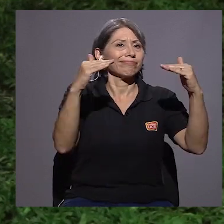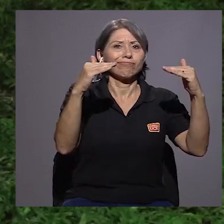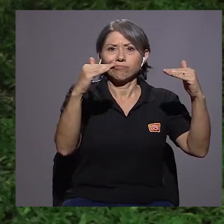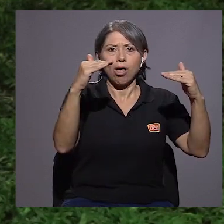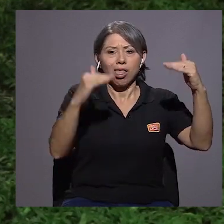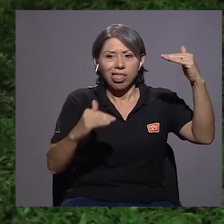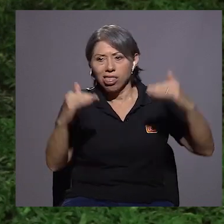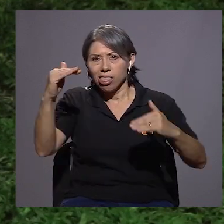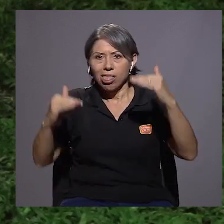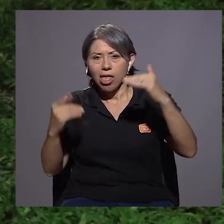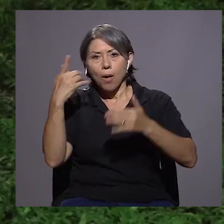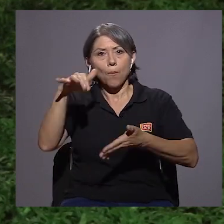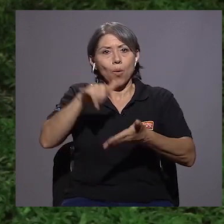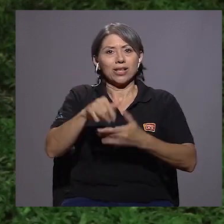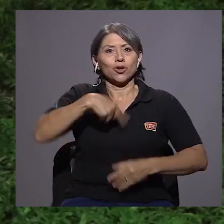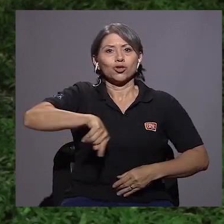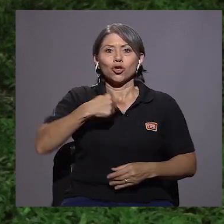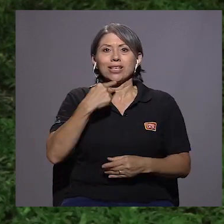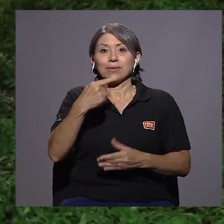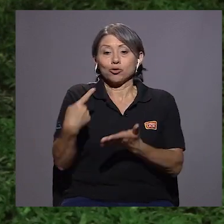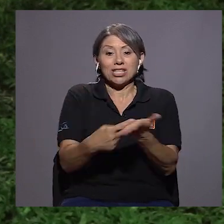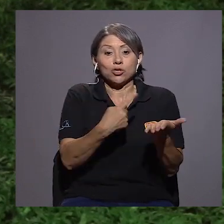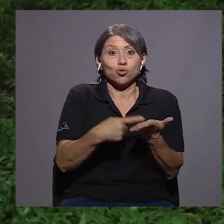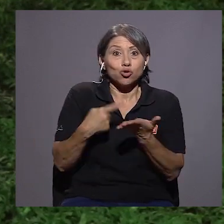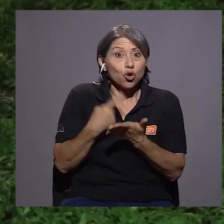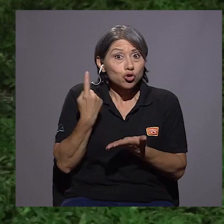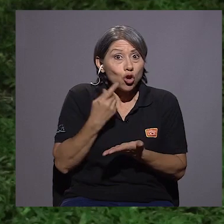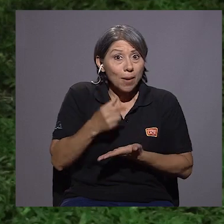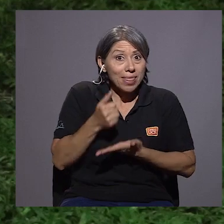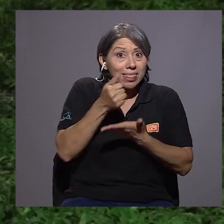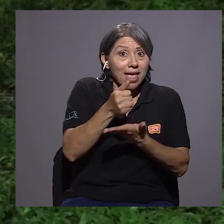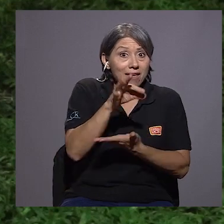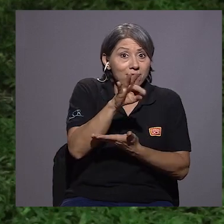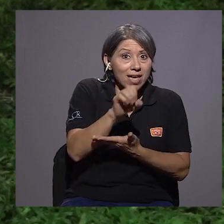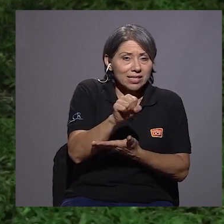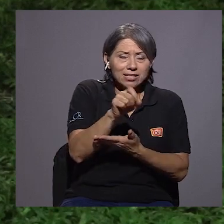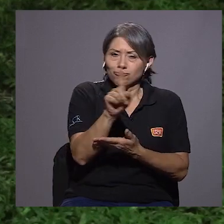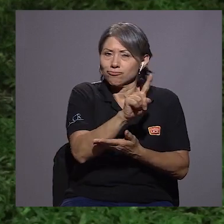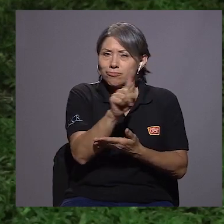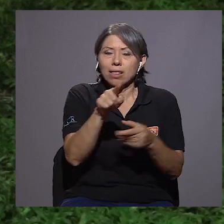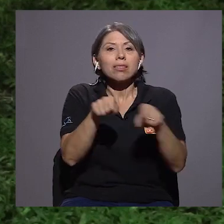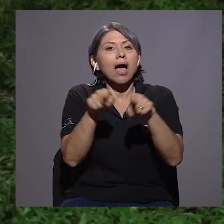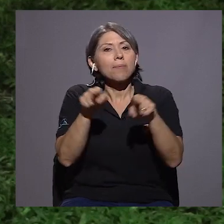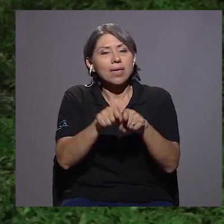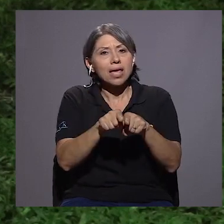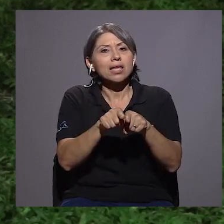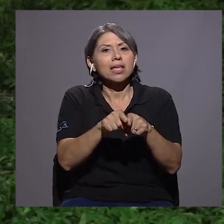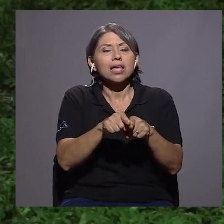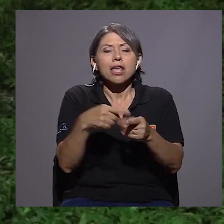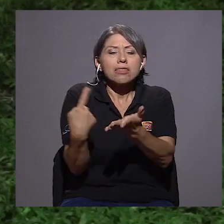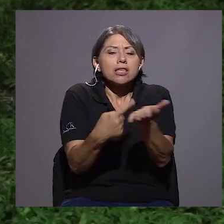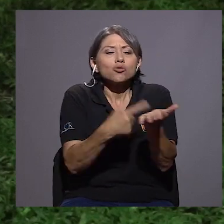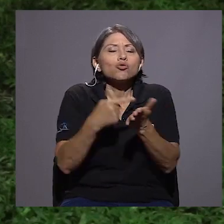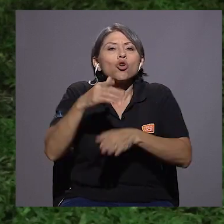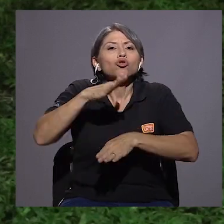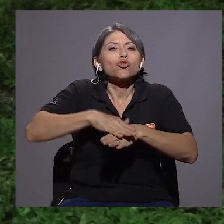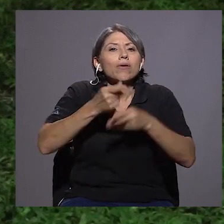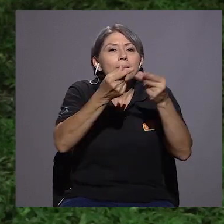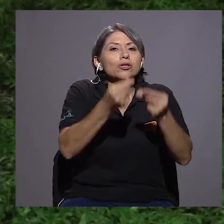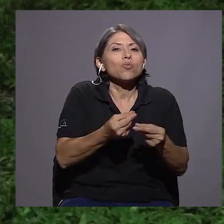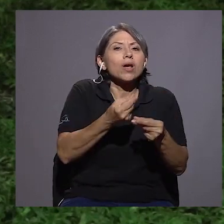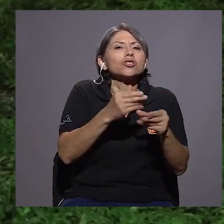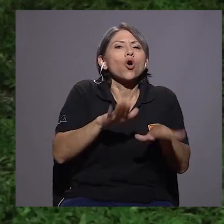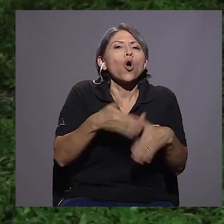Por eso venimos diciendo que la discusión no es únicamente el FES, sino la distribución interna del presupuesto, ¿no?